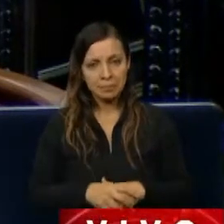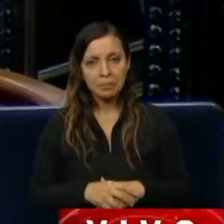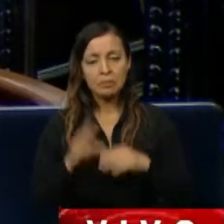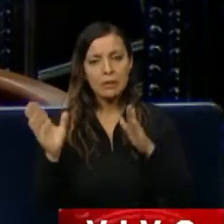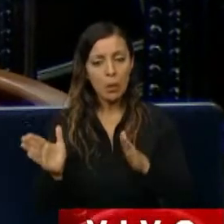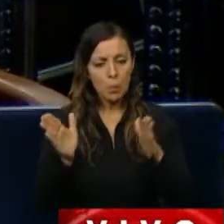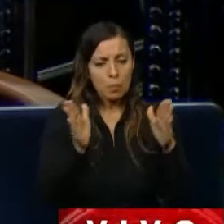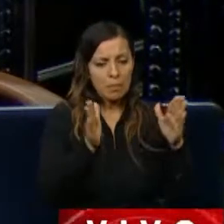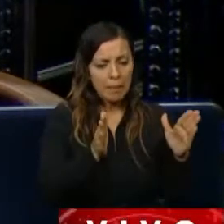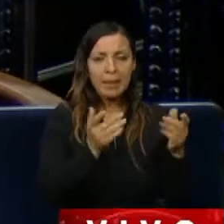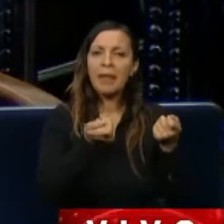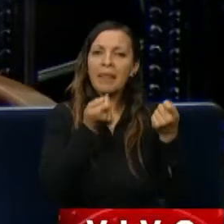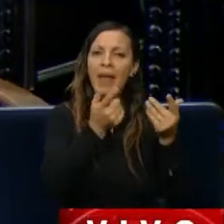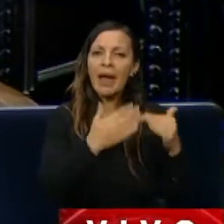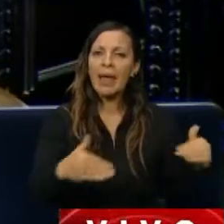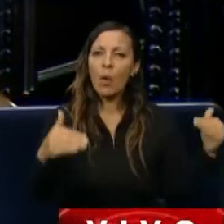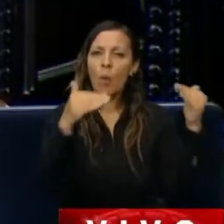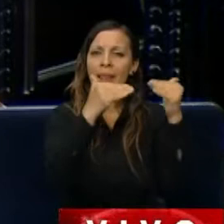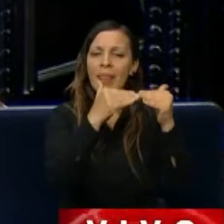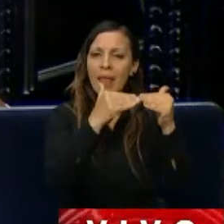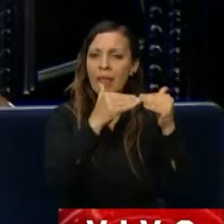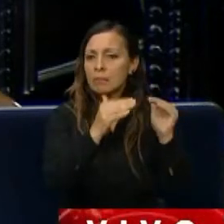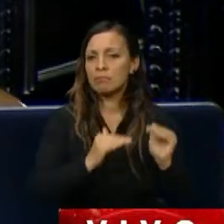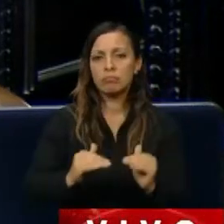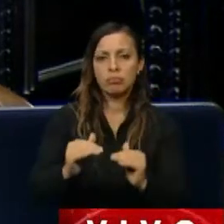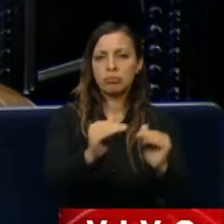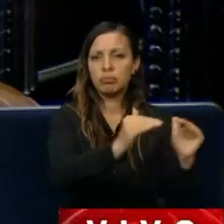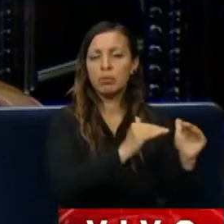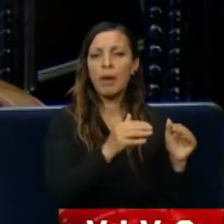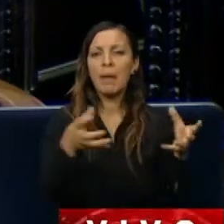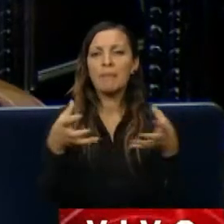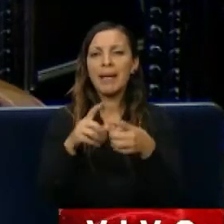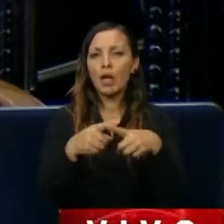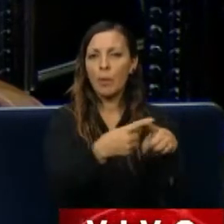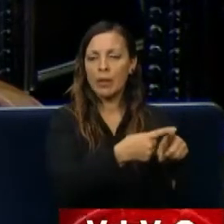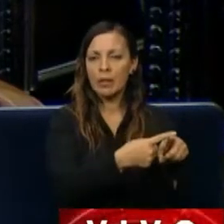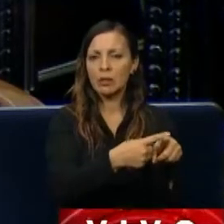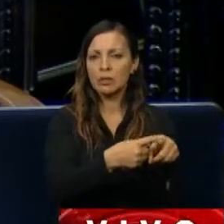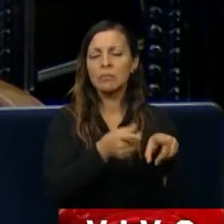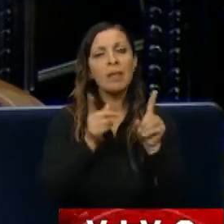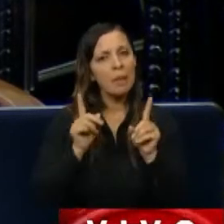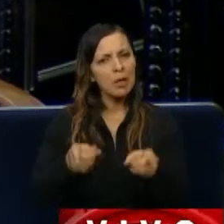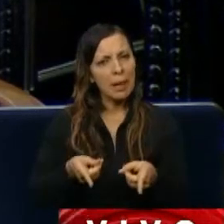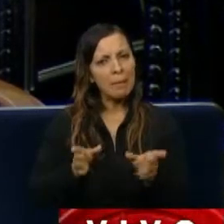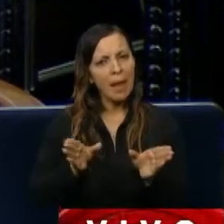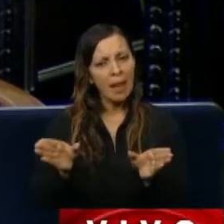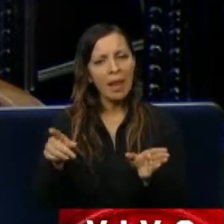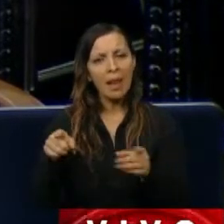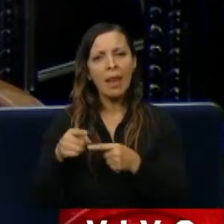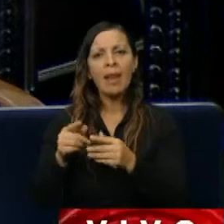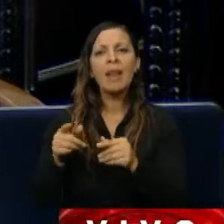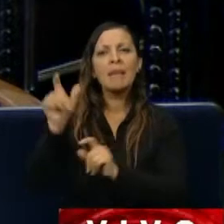se garantiza la igualdad de los partidos políticos, pero también se garantiza la equidad de